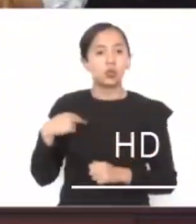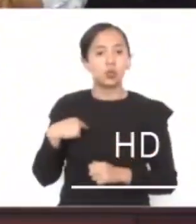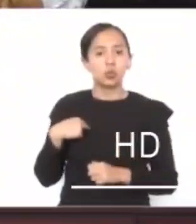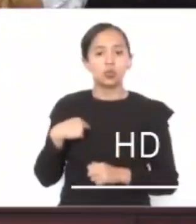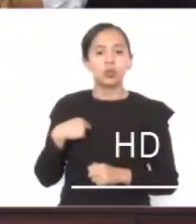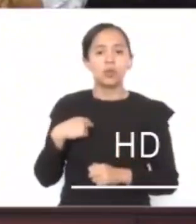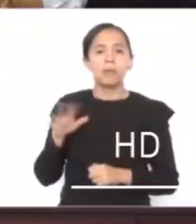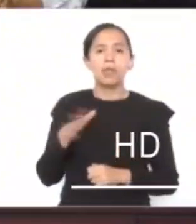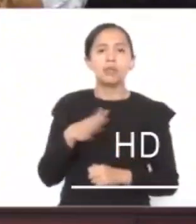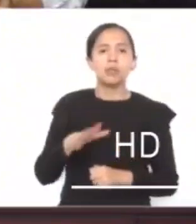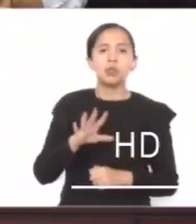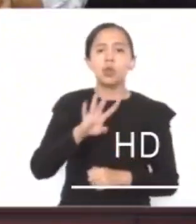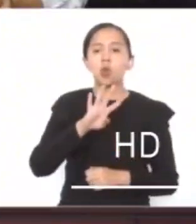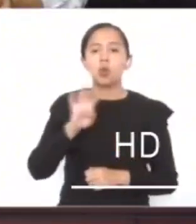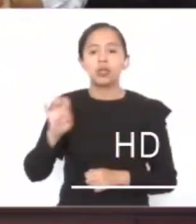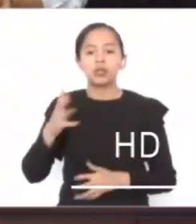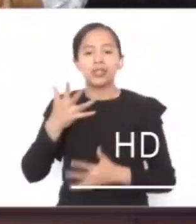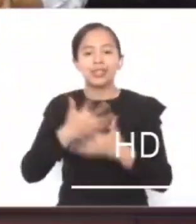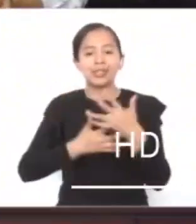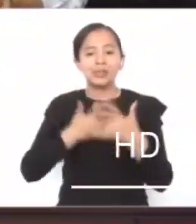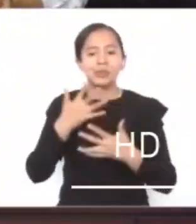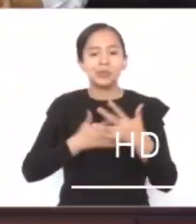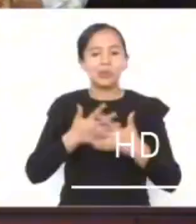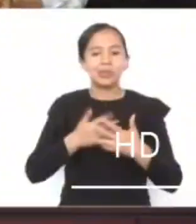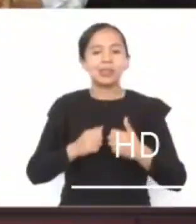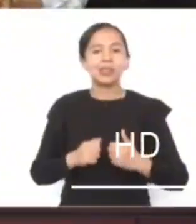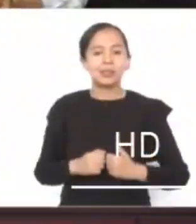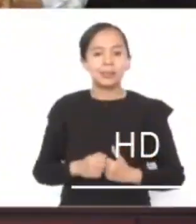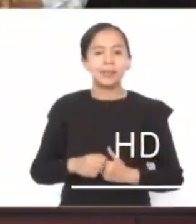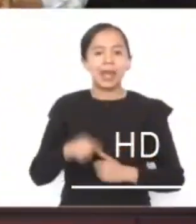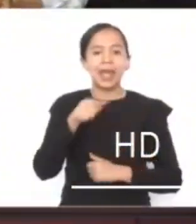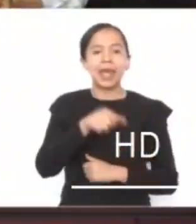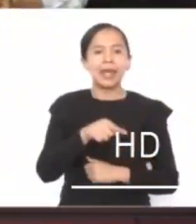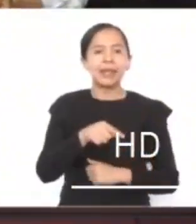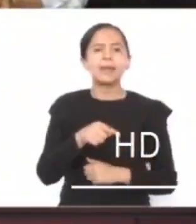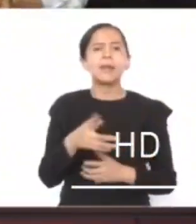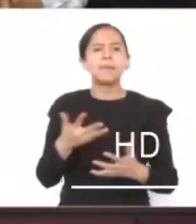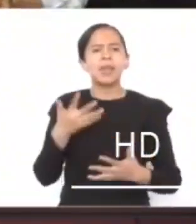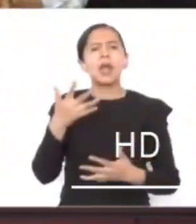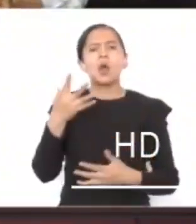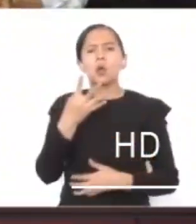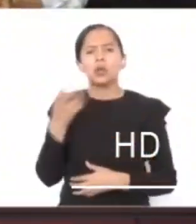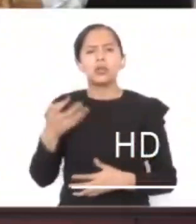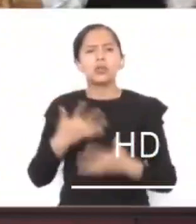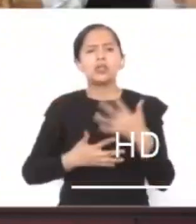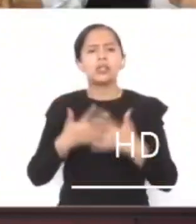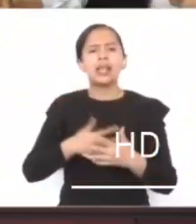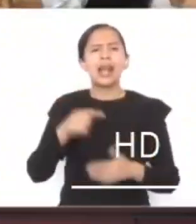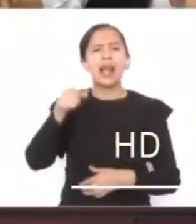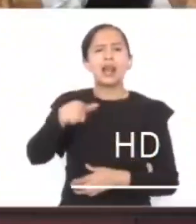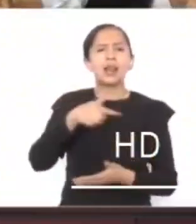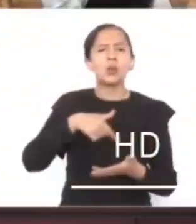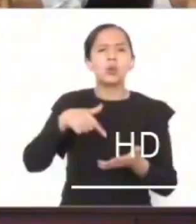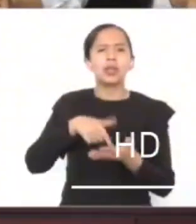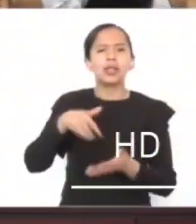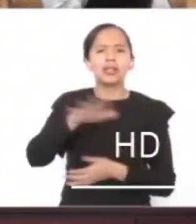a 415. Estos 415 también tenían que ver con la zona cero